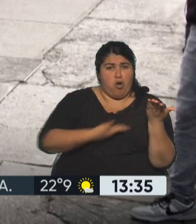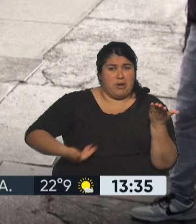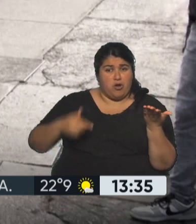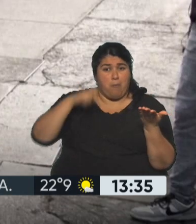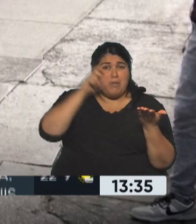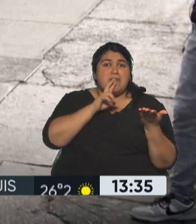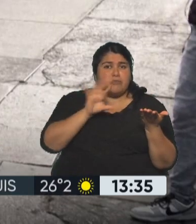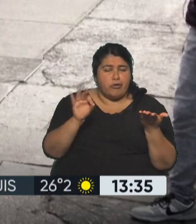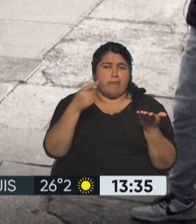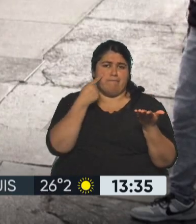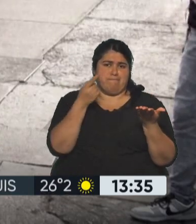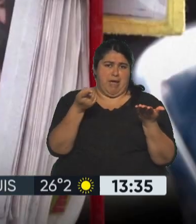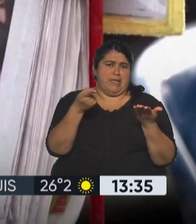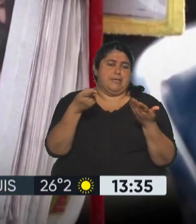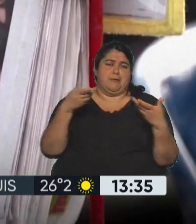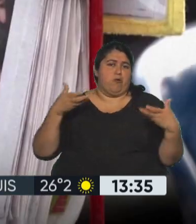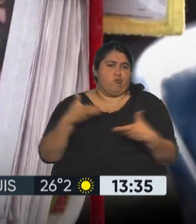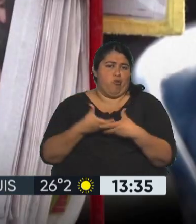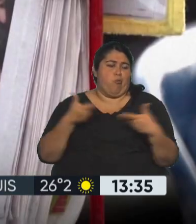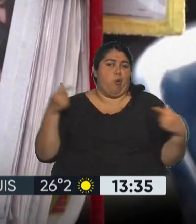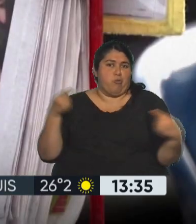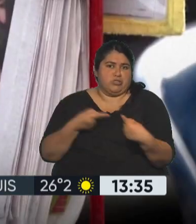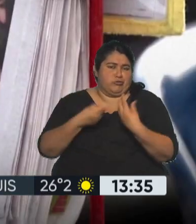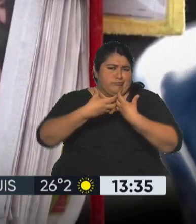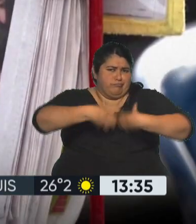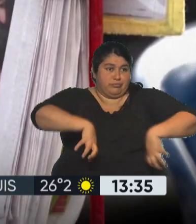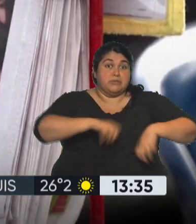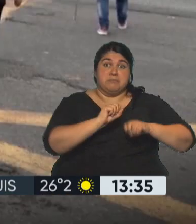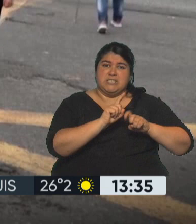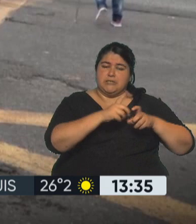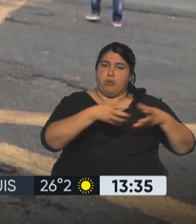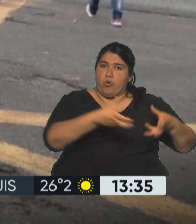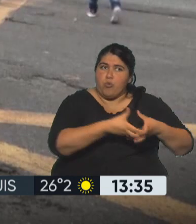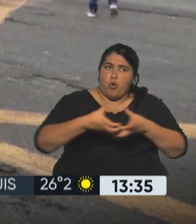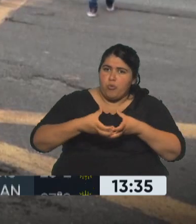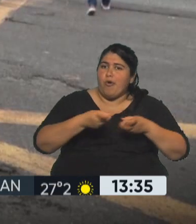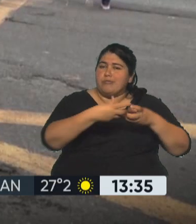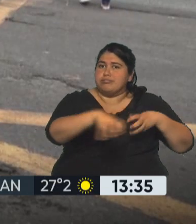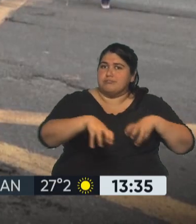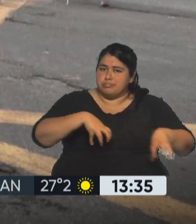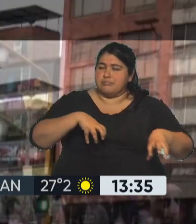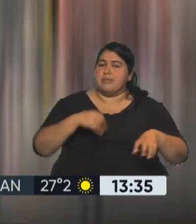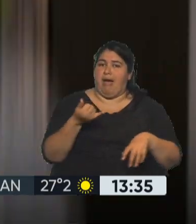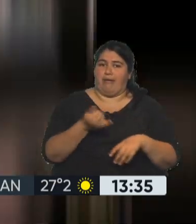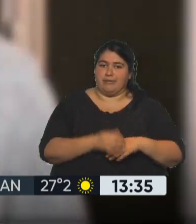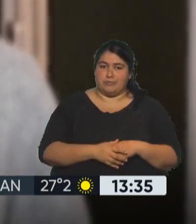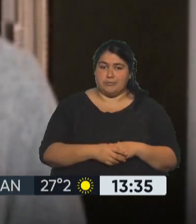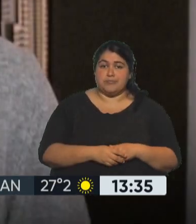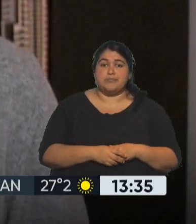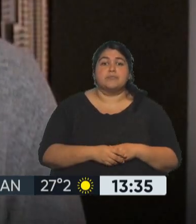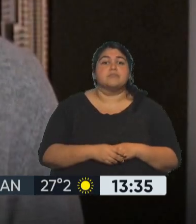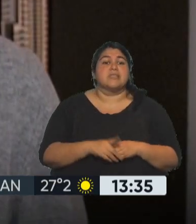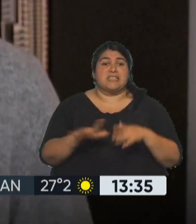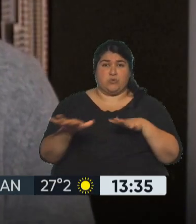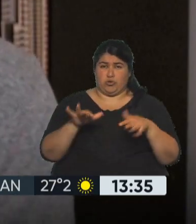una importante fragmentación de la oposición, algo que se reflejó en los 35 partidos políticos que participaron de estos comicios. Hubo un cambio